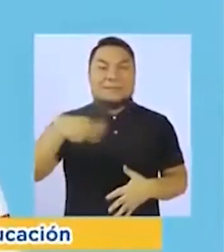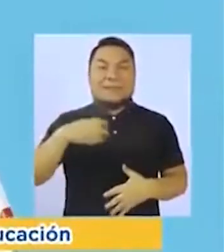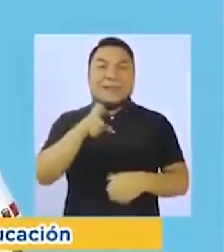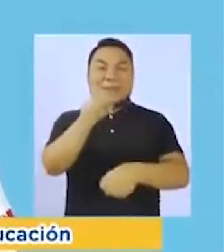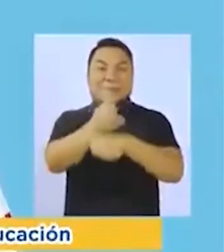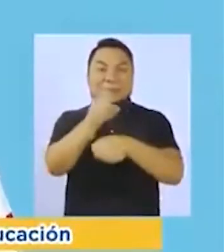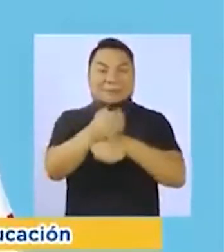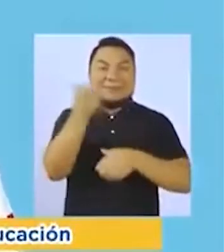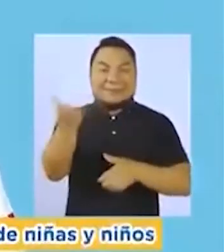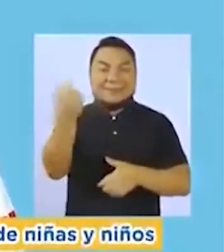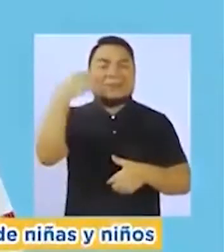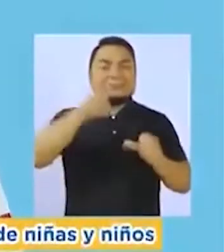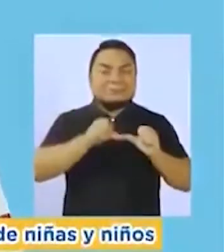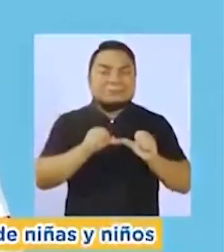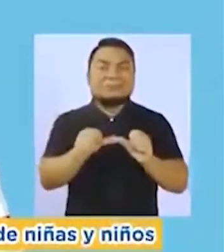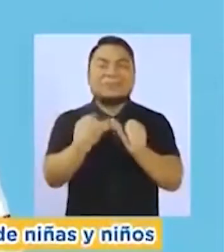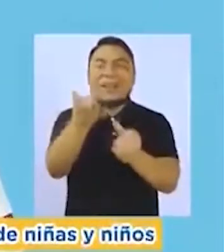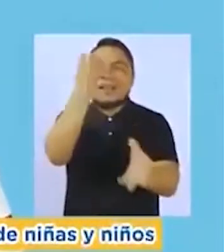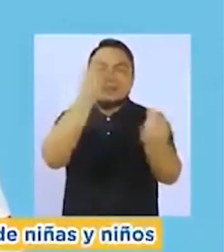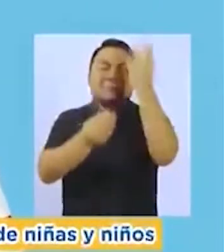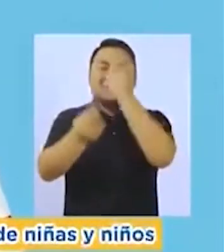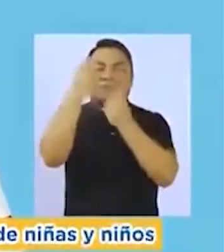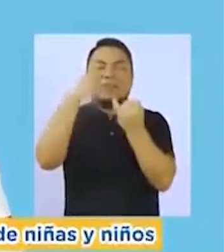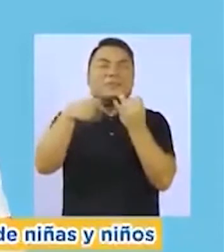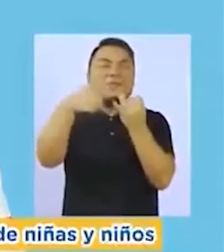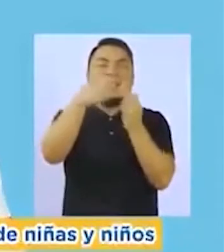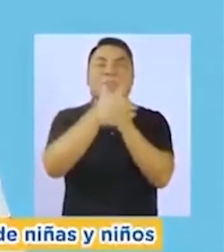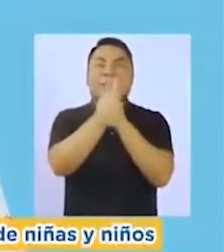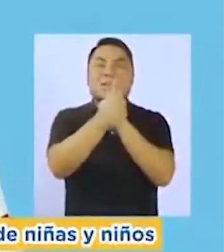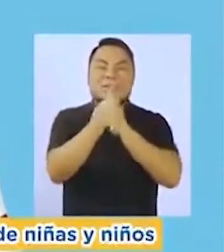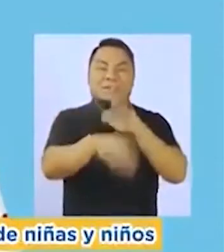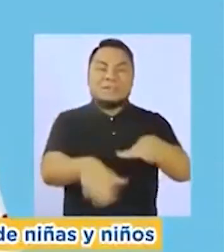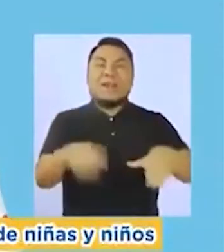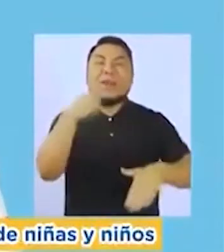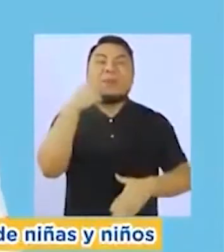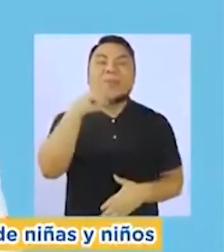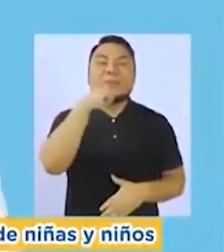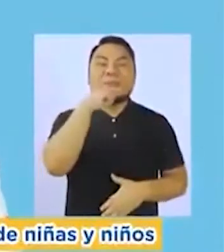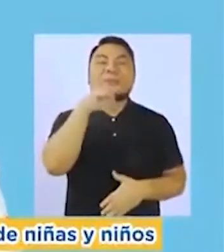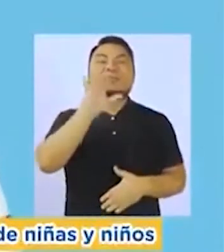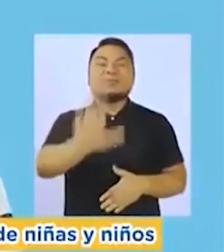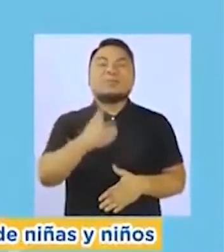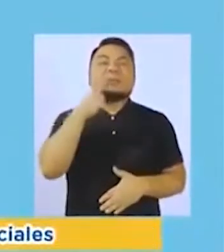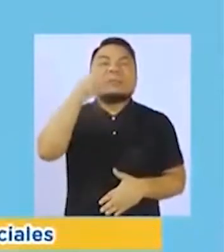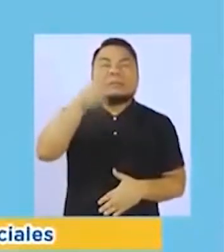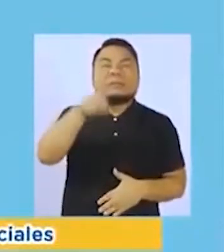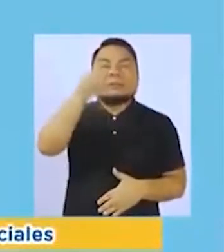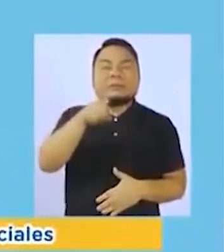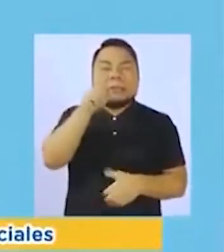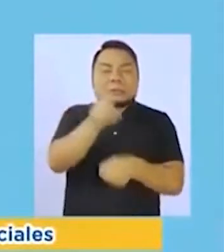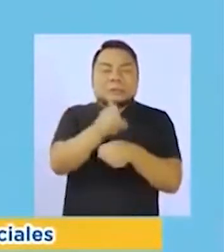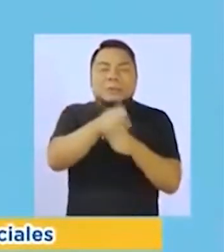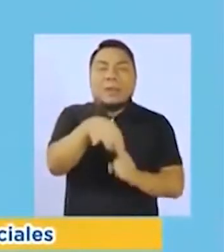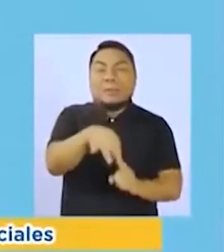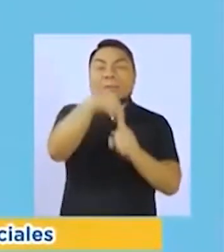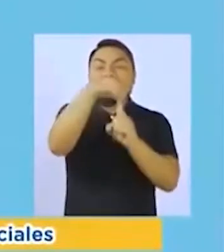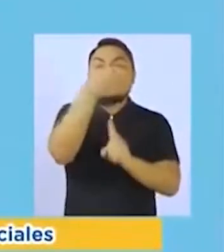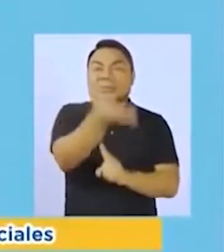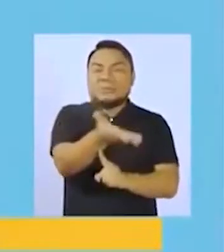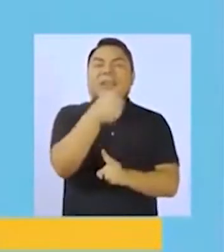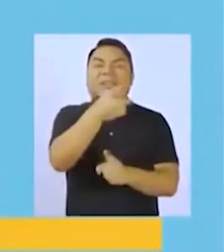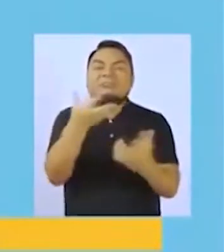básica especial. Ahí tenemos los recursos, las orientaciones a las familias.